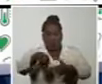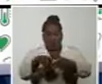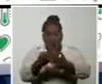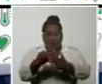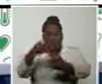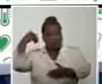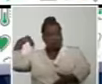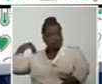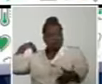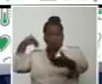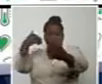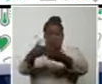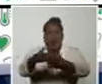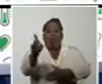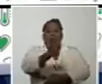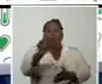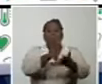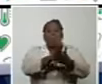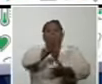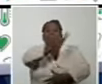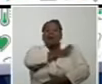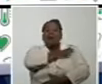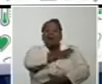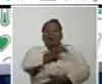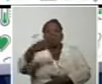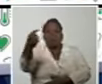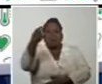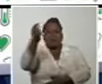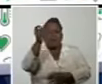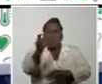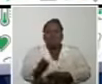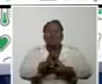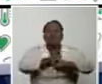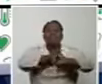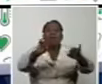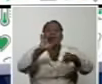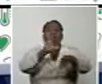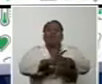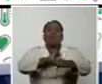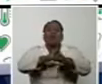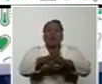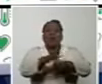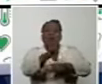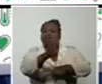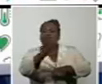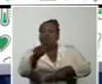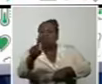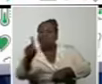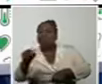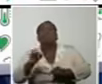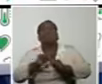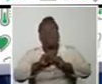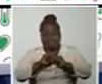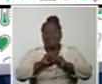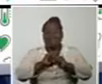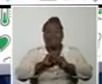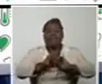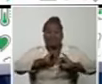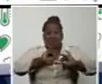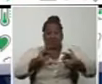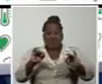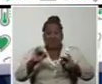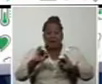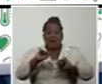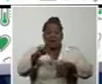el 11 de marzo se dieran a conocer los 3 primeros casos con la COVID-19 en nuestro país, un momento que todo el